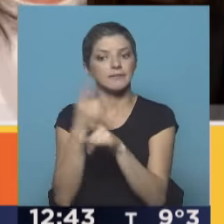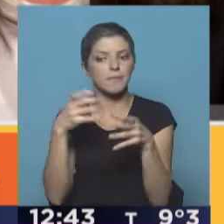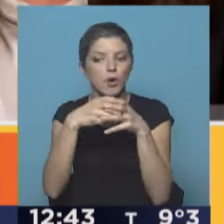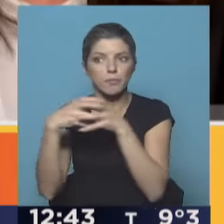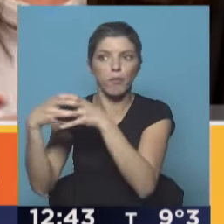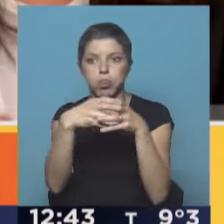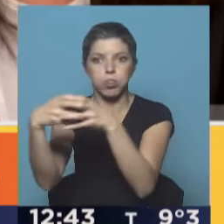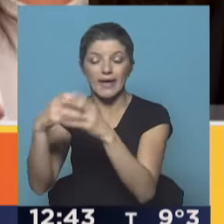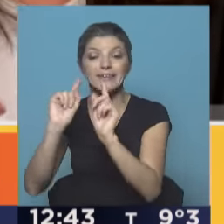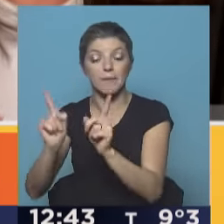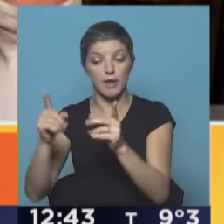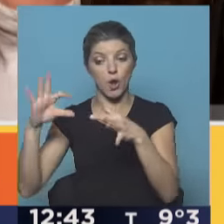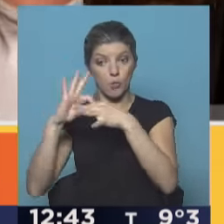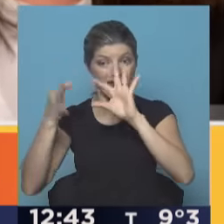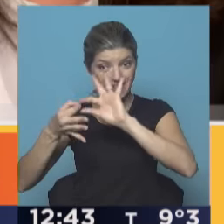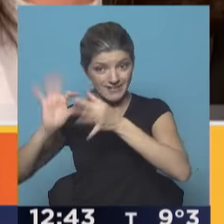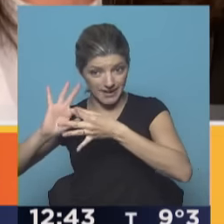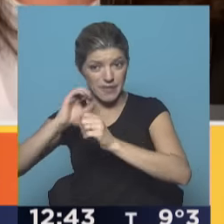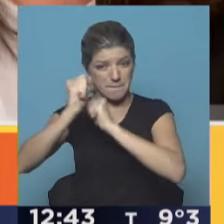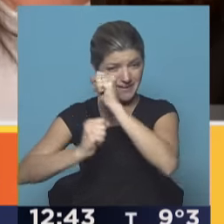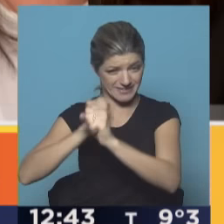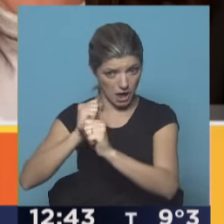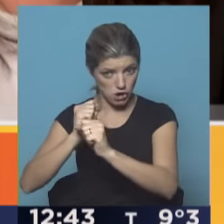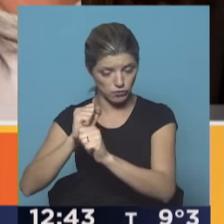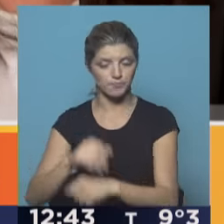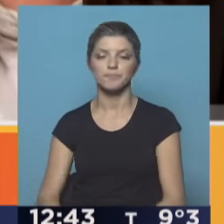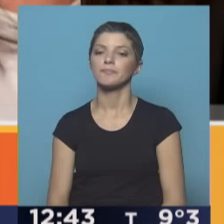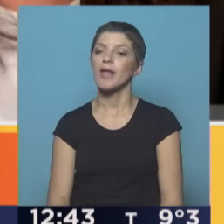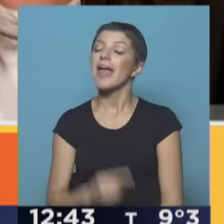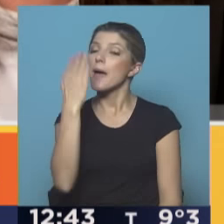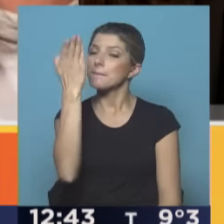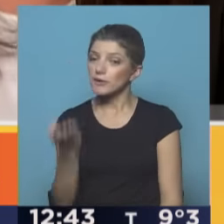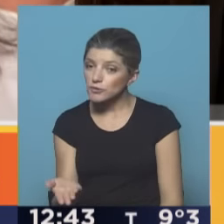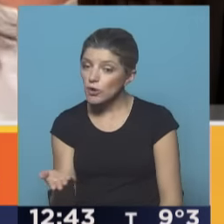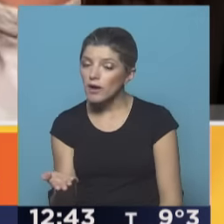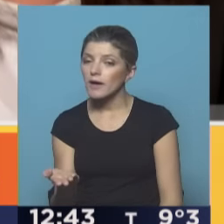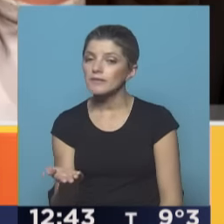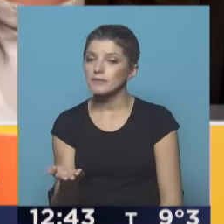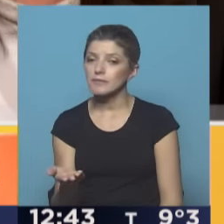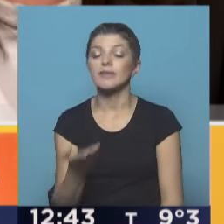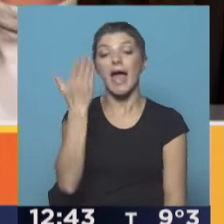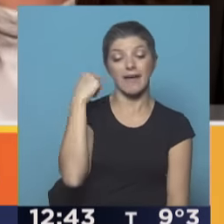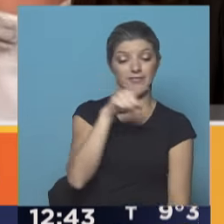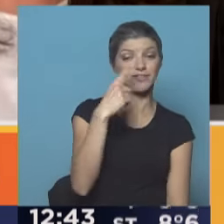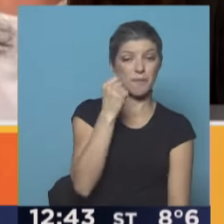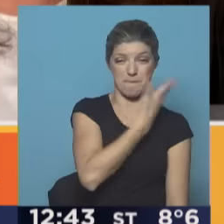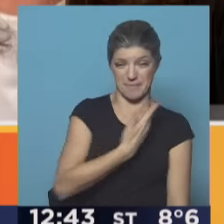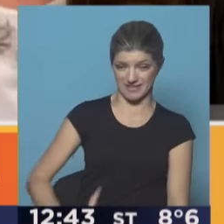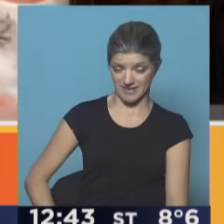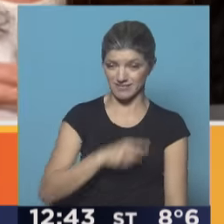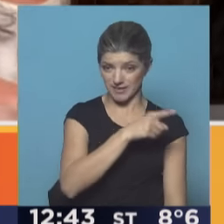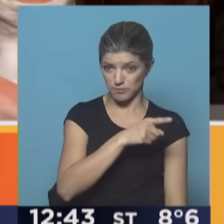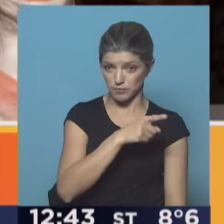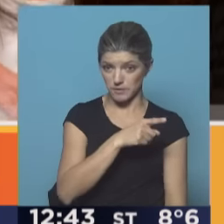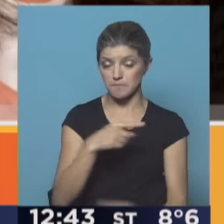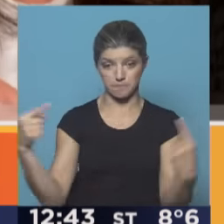maneja un una red de empresarios de burócratas y ha tenido que ver su figura con las purgas que erdogan ha hecho incluso estas que mencionabas Recién